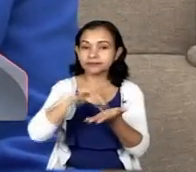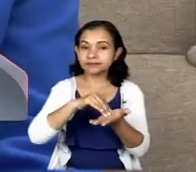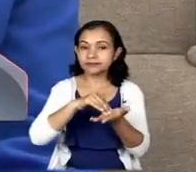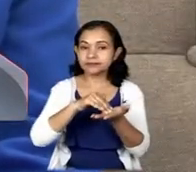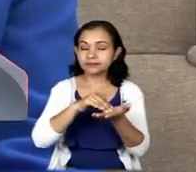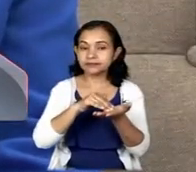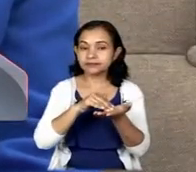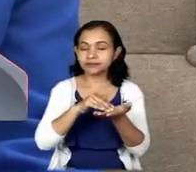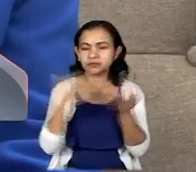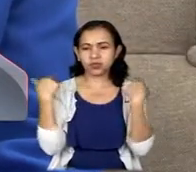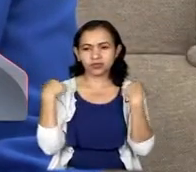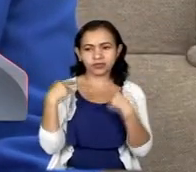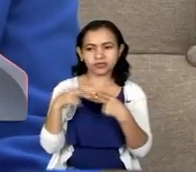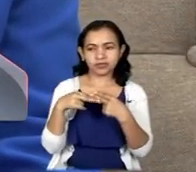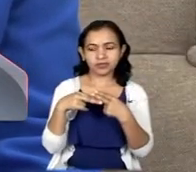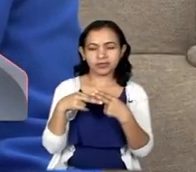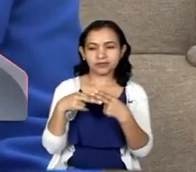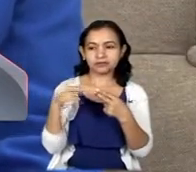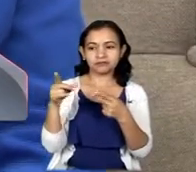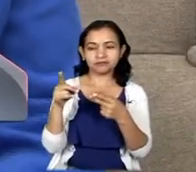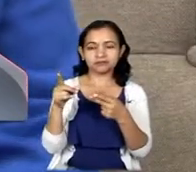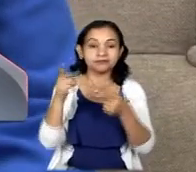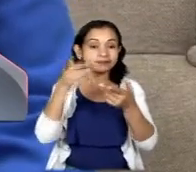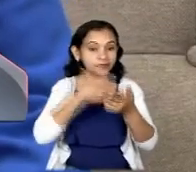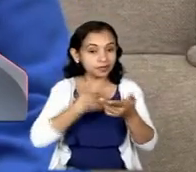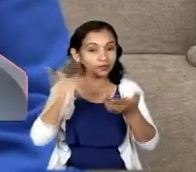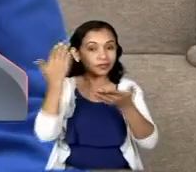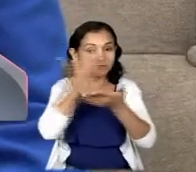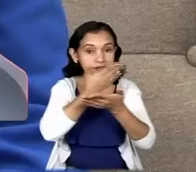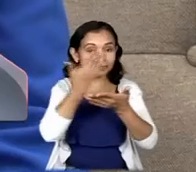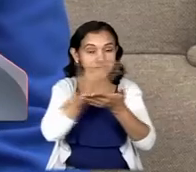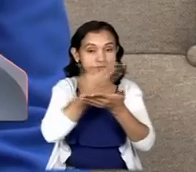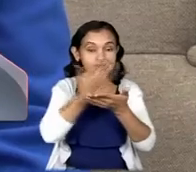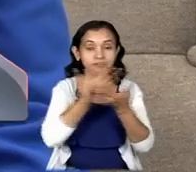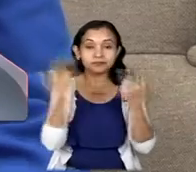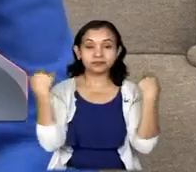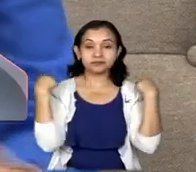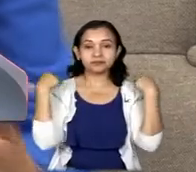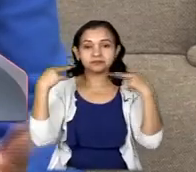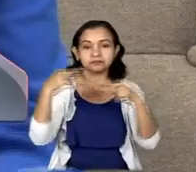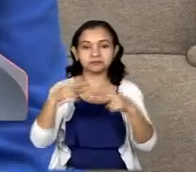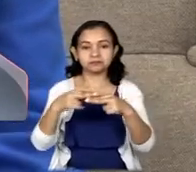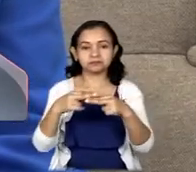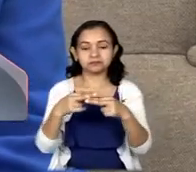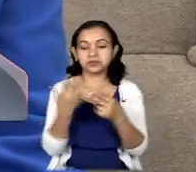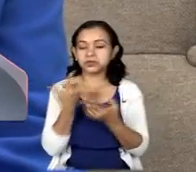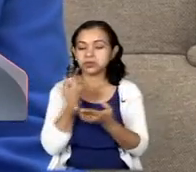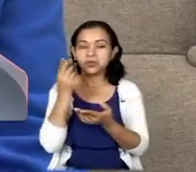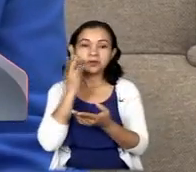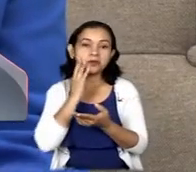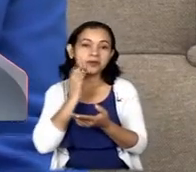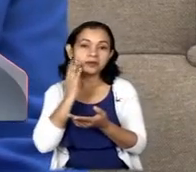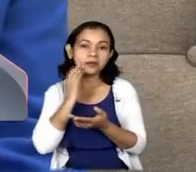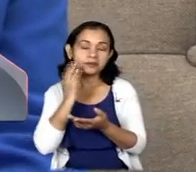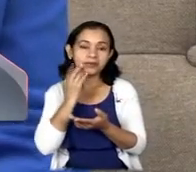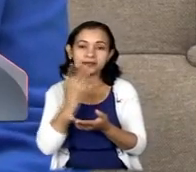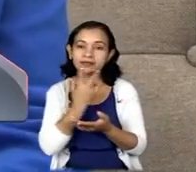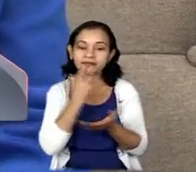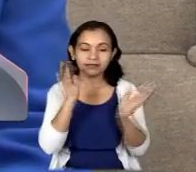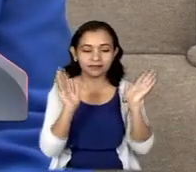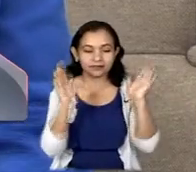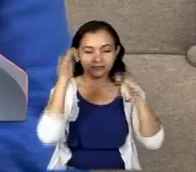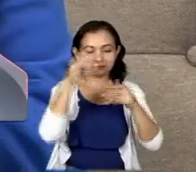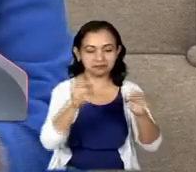de empirismo que nosotros teníamos. Un maestro empírico es aquel maestro que se ha desarrollado en la práctica, pero que no tiene